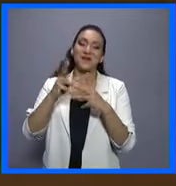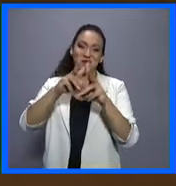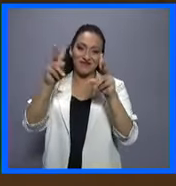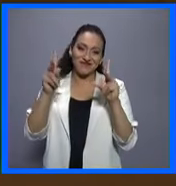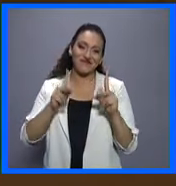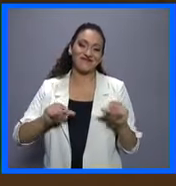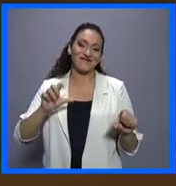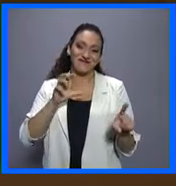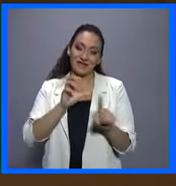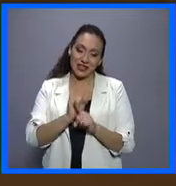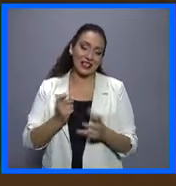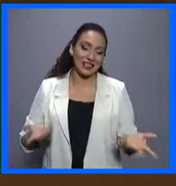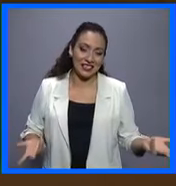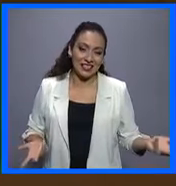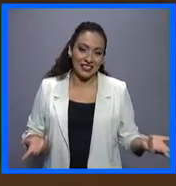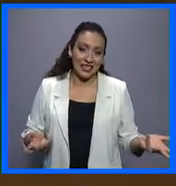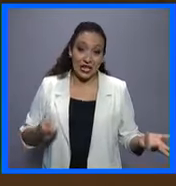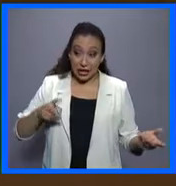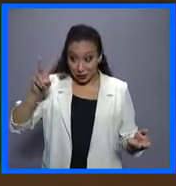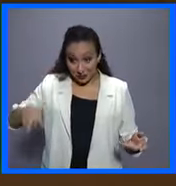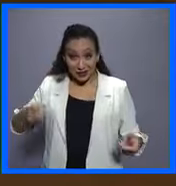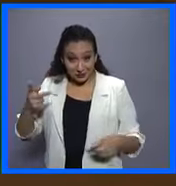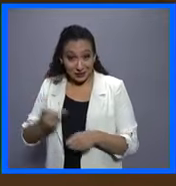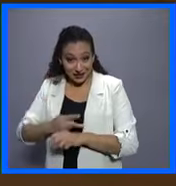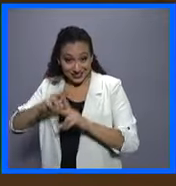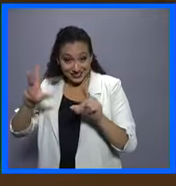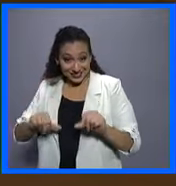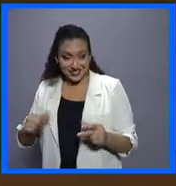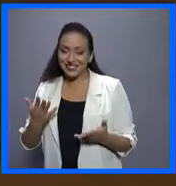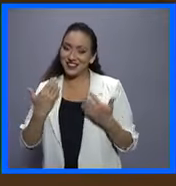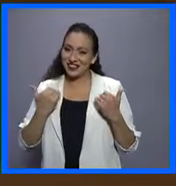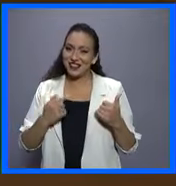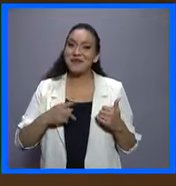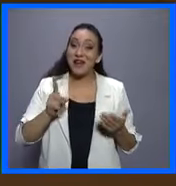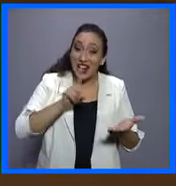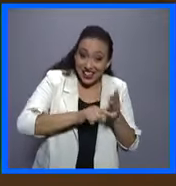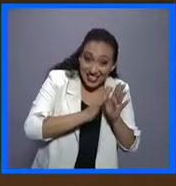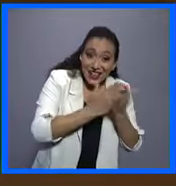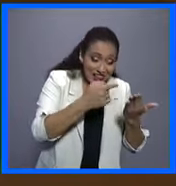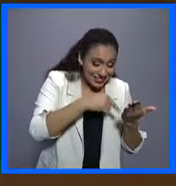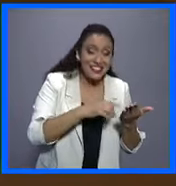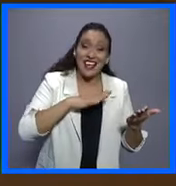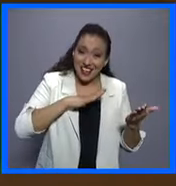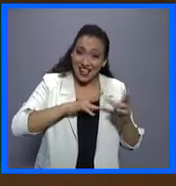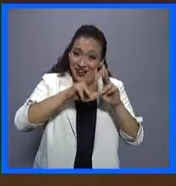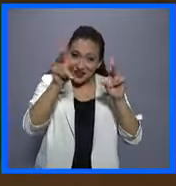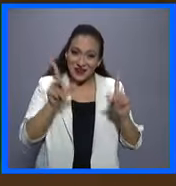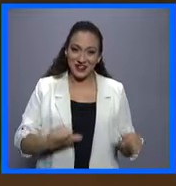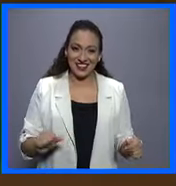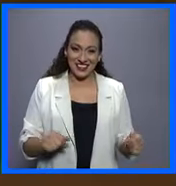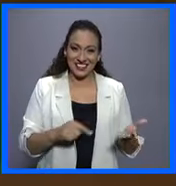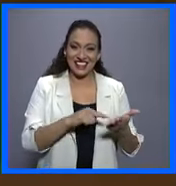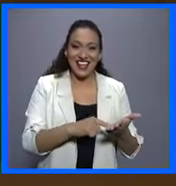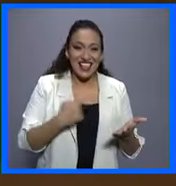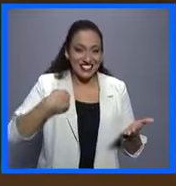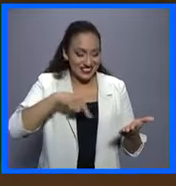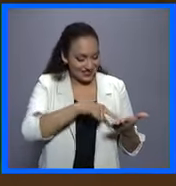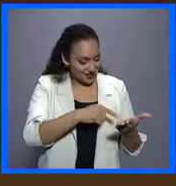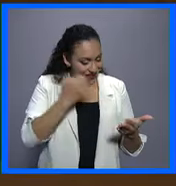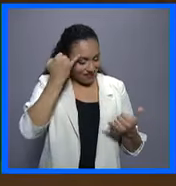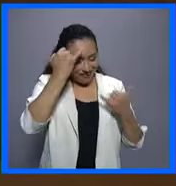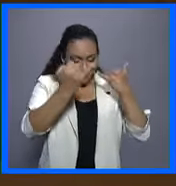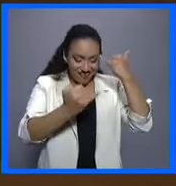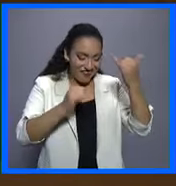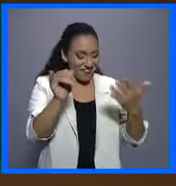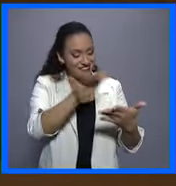que no existe en la realidad, pero que sí existe en otra realidad, que es la realidad